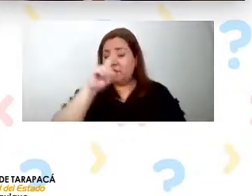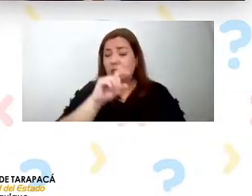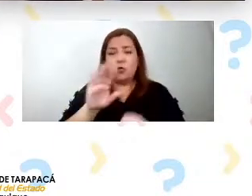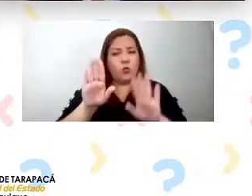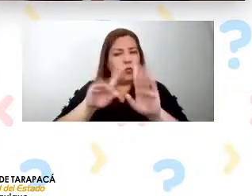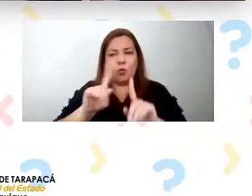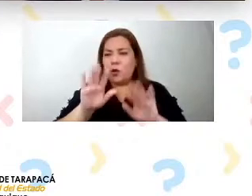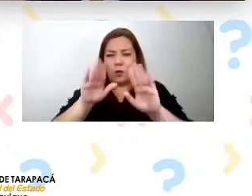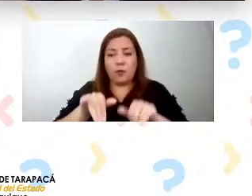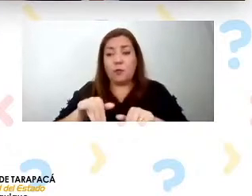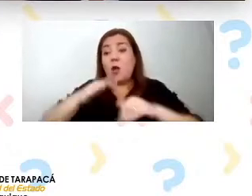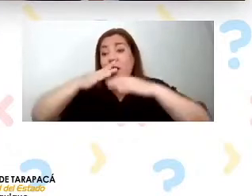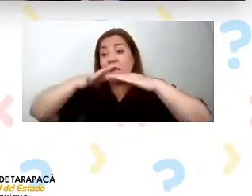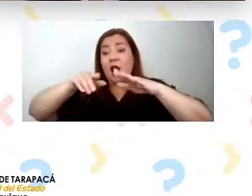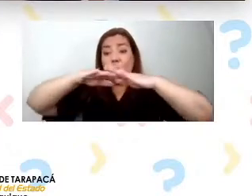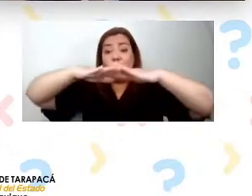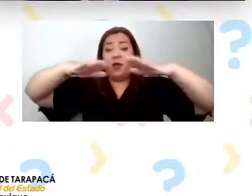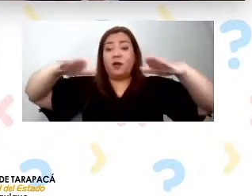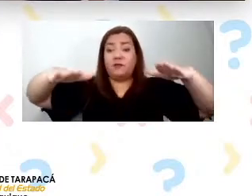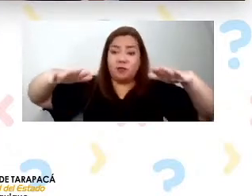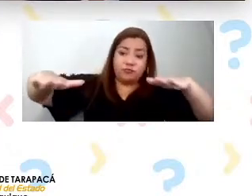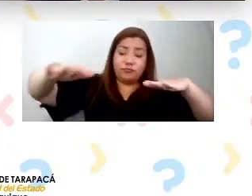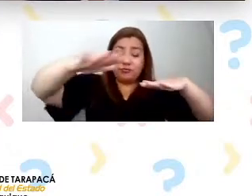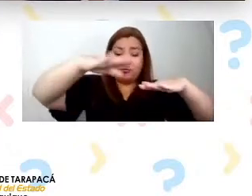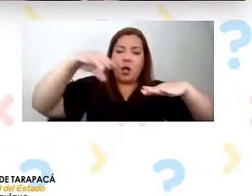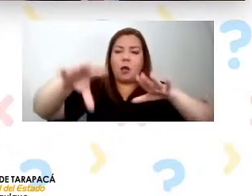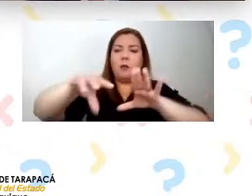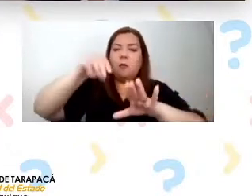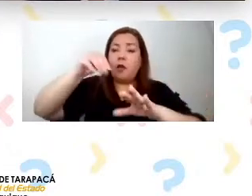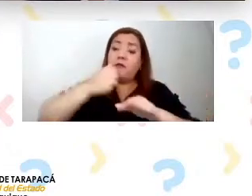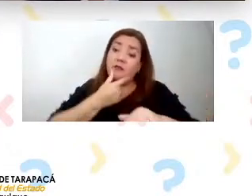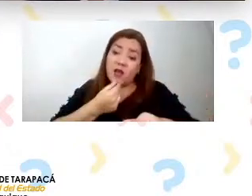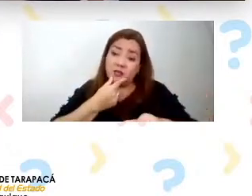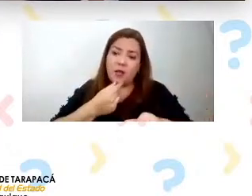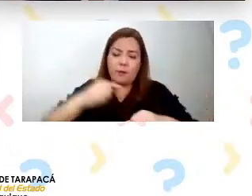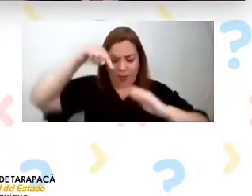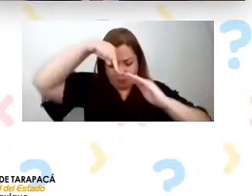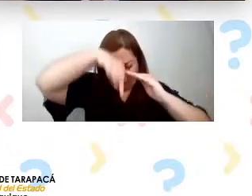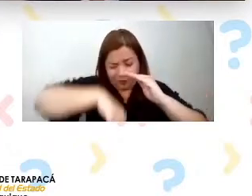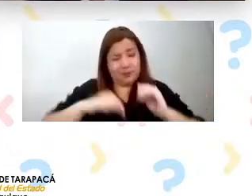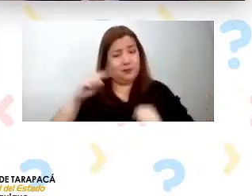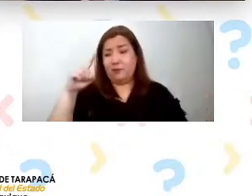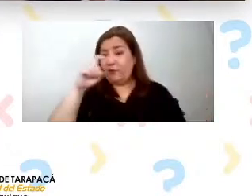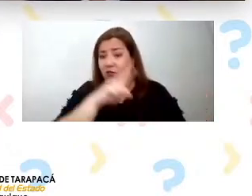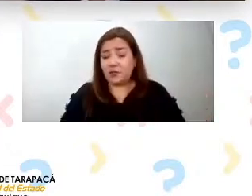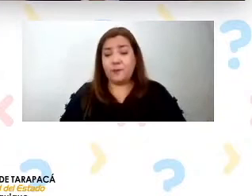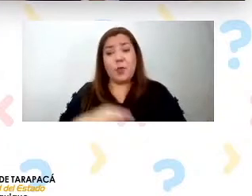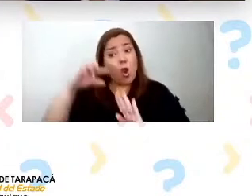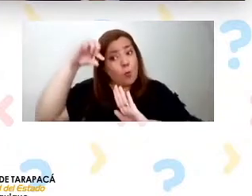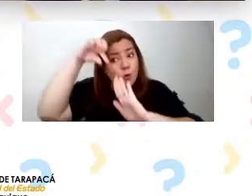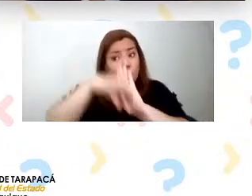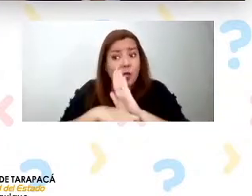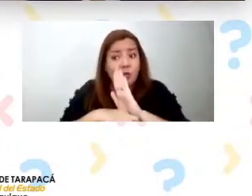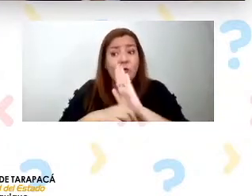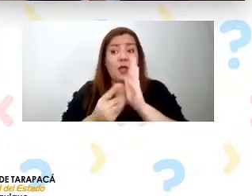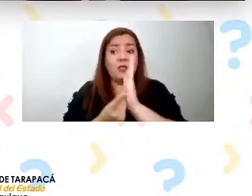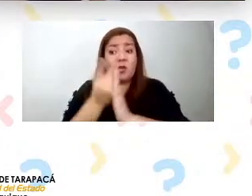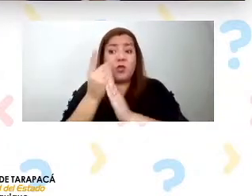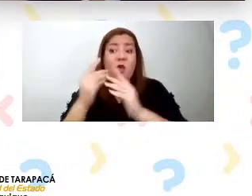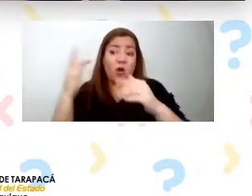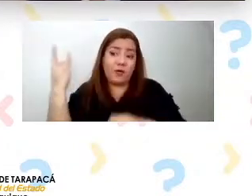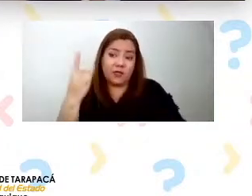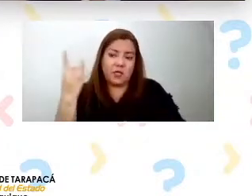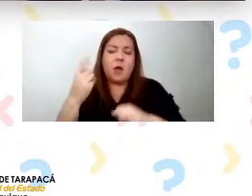superficiales, y a través, ¿no es cierto?, de los proyectos que ha desarrollado la universidad, Hemos podido estudiar por parte el